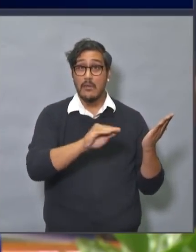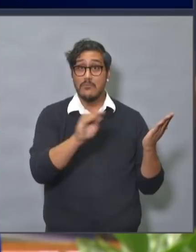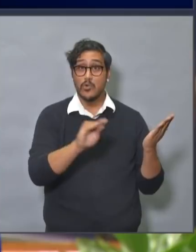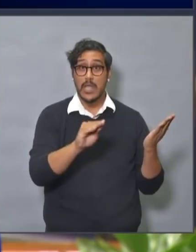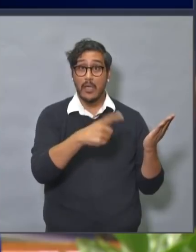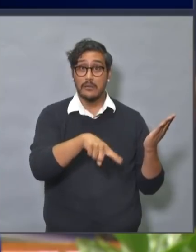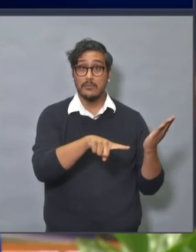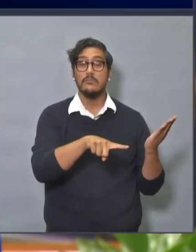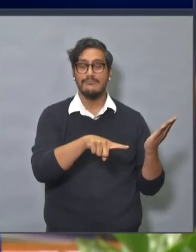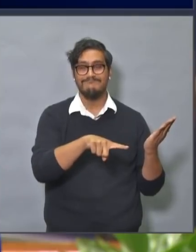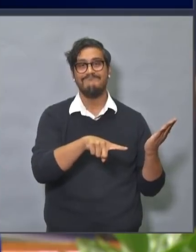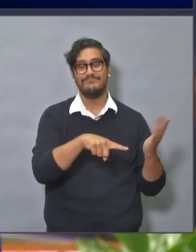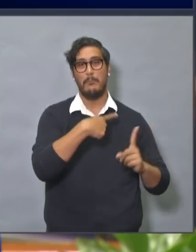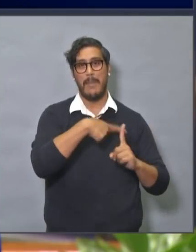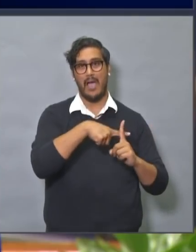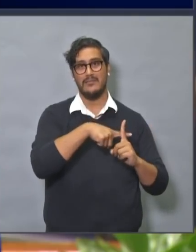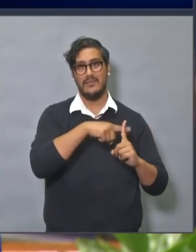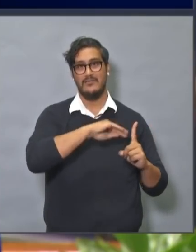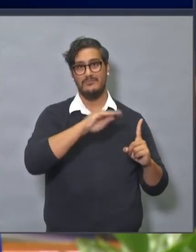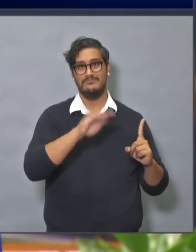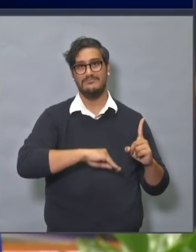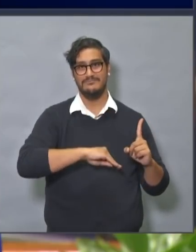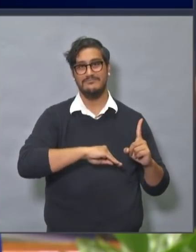10% dieron resultados positivos.